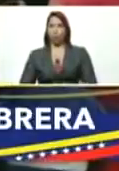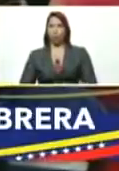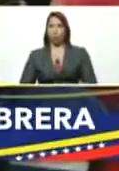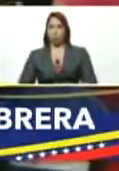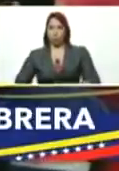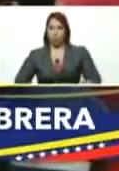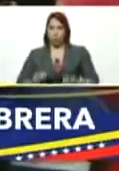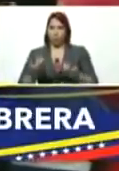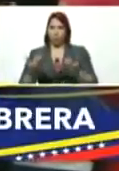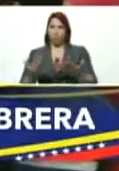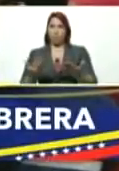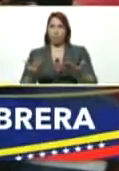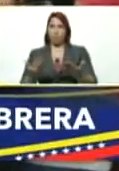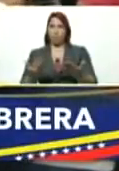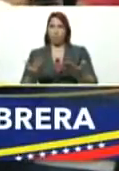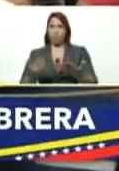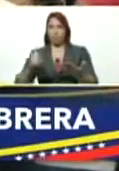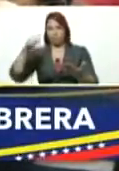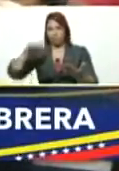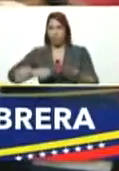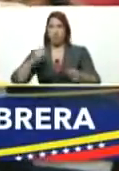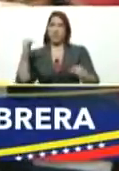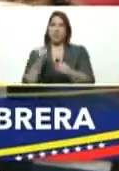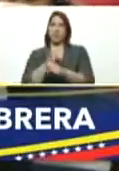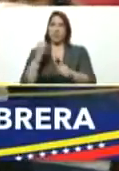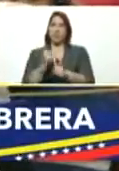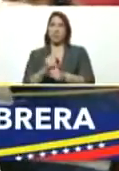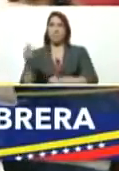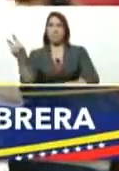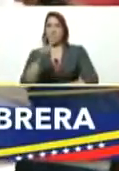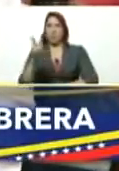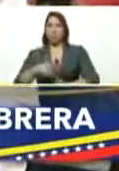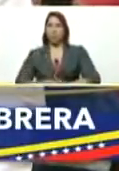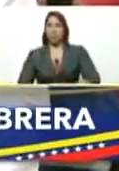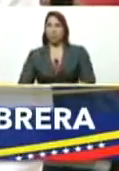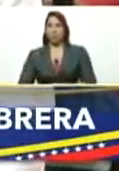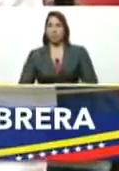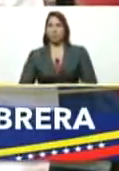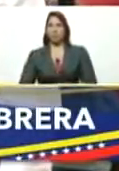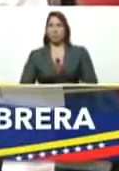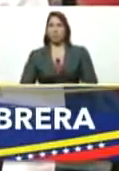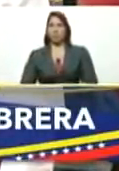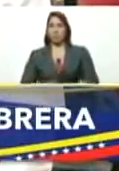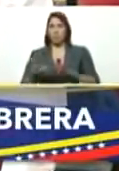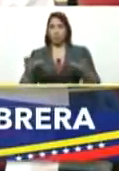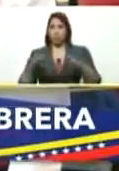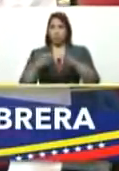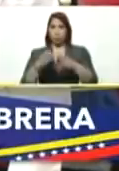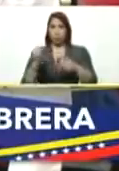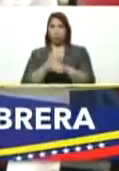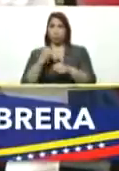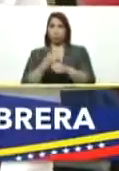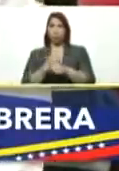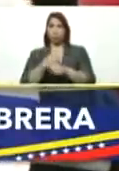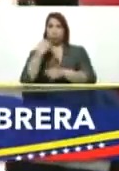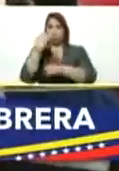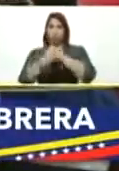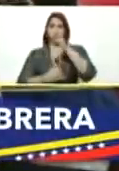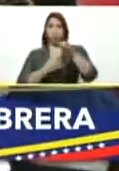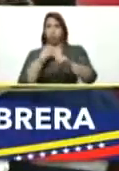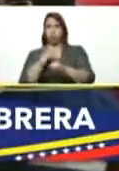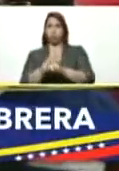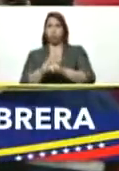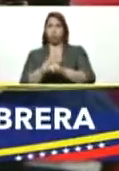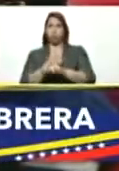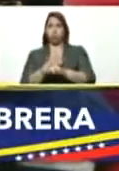de parte de esta clase trabajadora venezolana y de la clase obrera internacional un